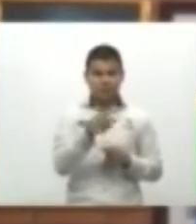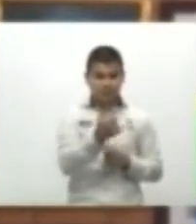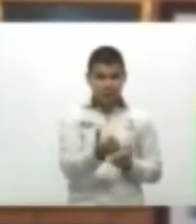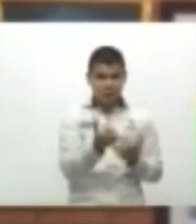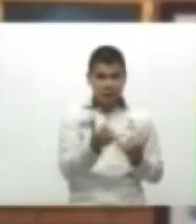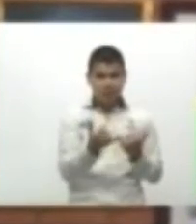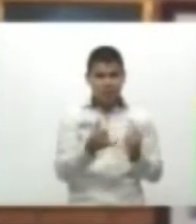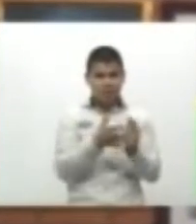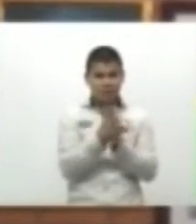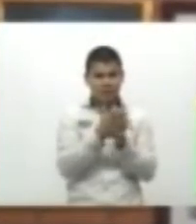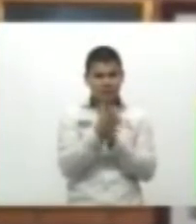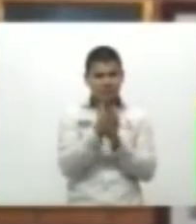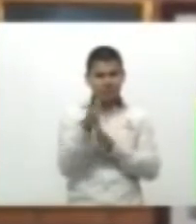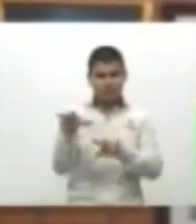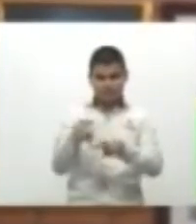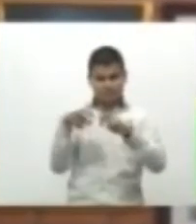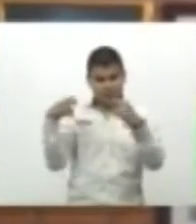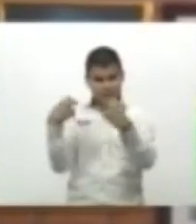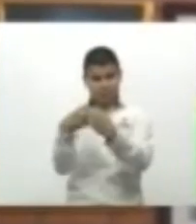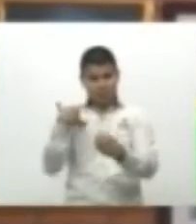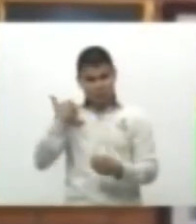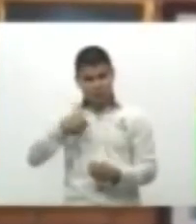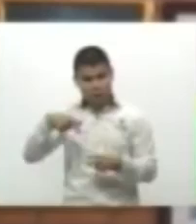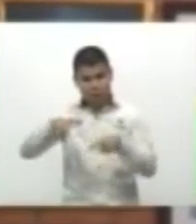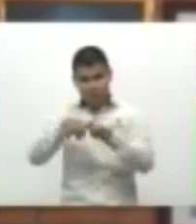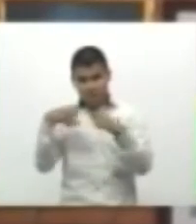en la mesa de diálogos con el ELN en Quito.